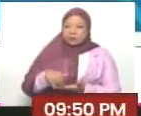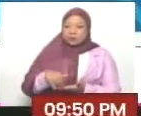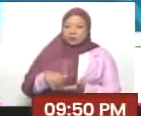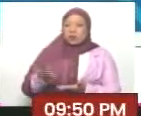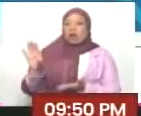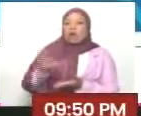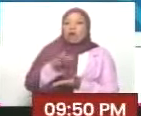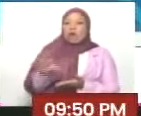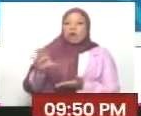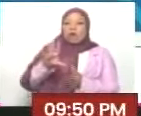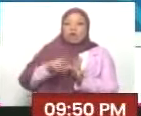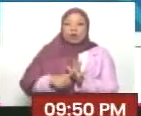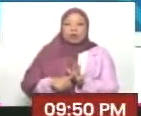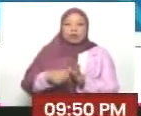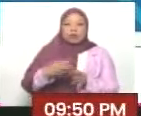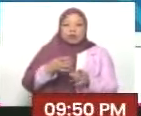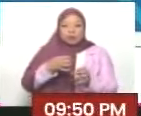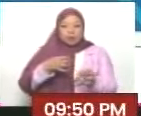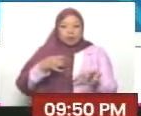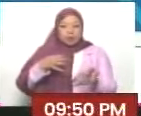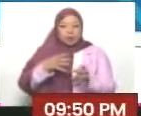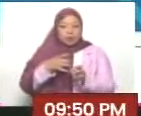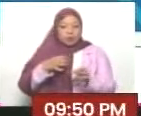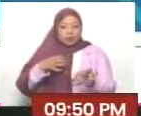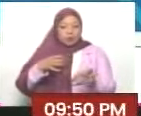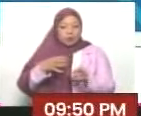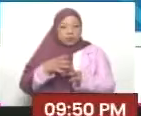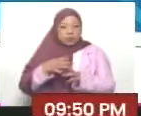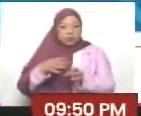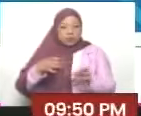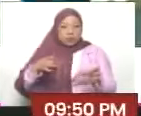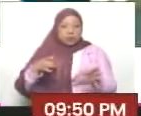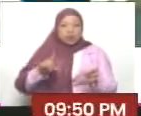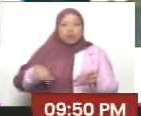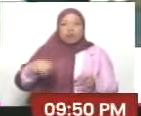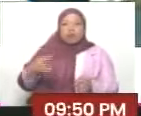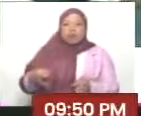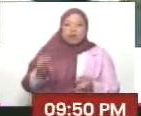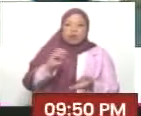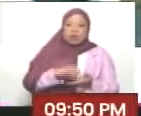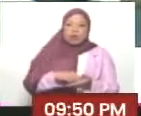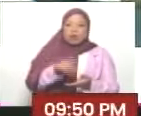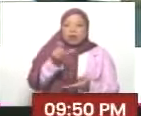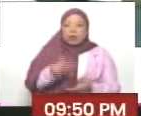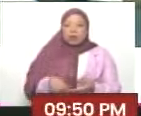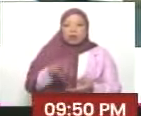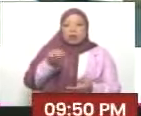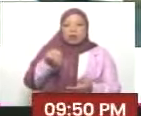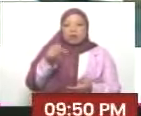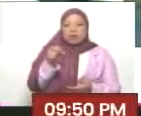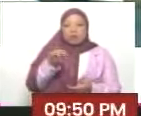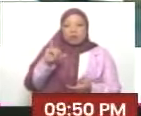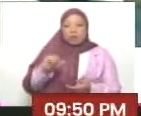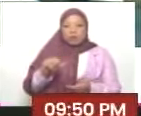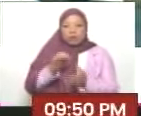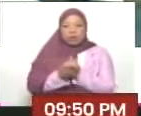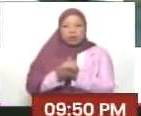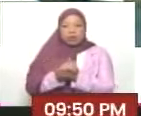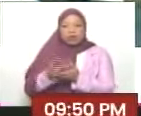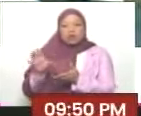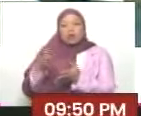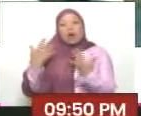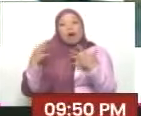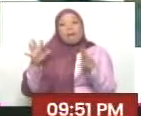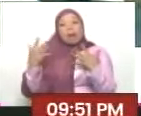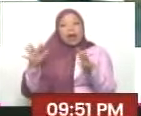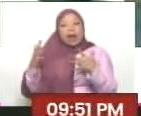Cantó cuando me robaron el arpa. ¿Ah? Y luego le repicó Mario Díaz con El campo es un paraíso. Amar, un